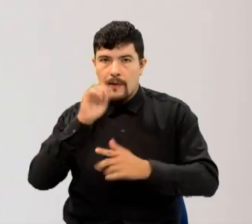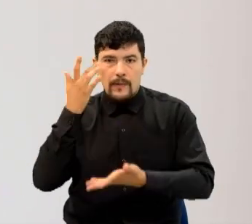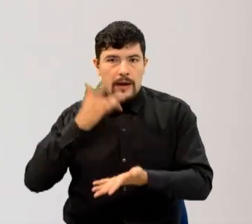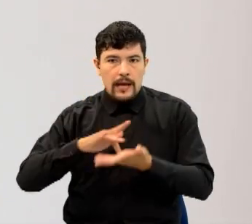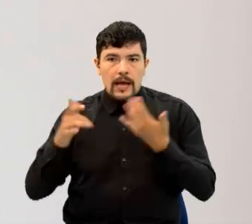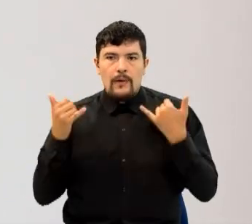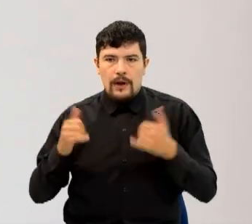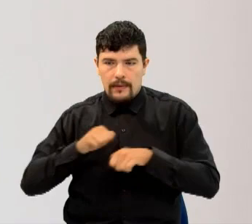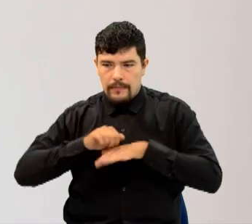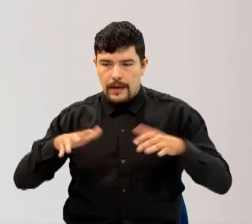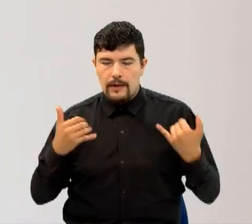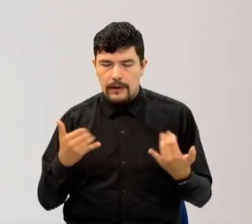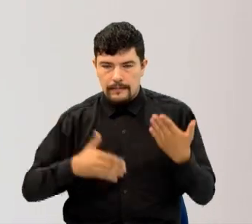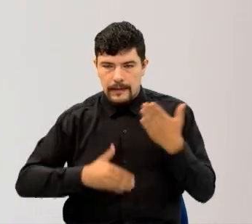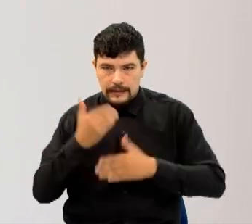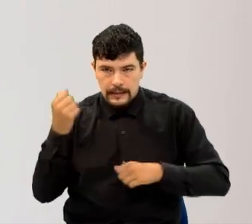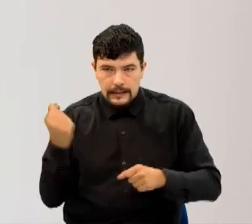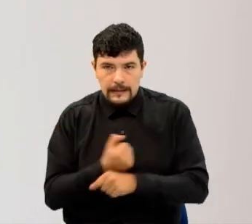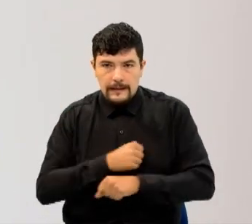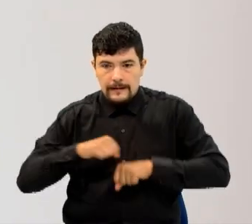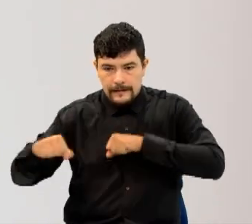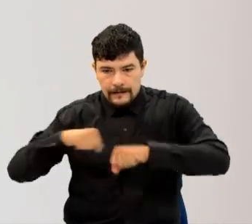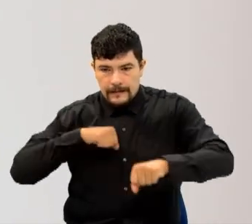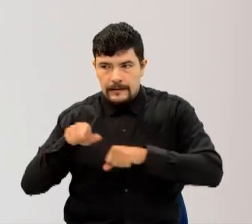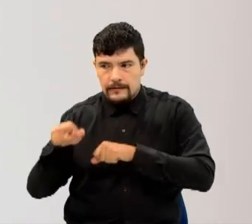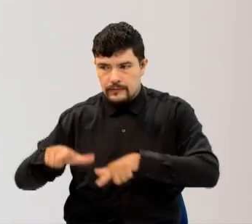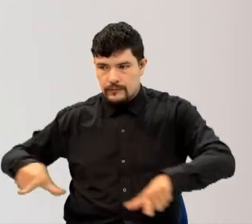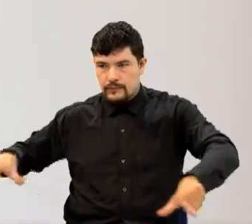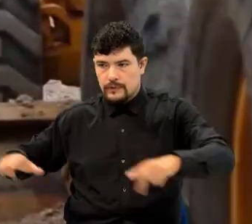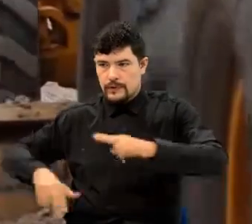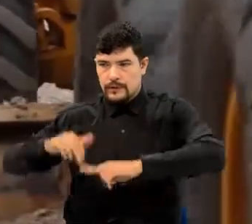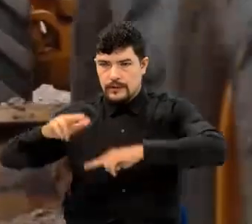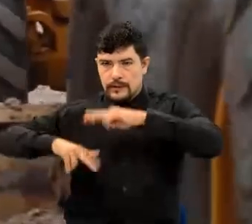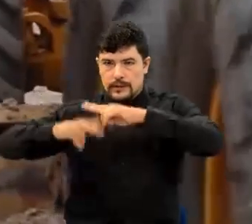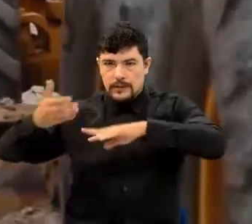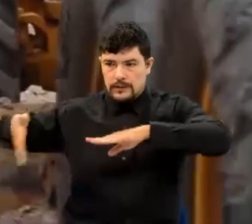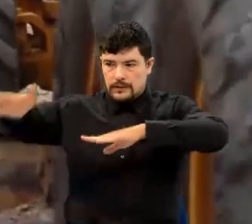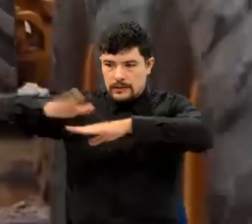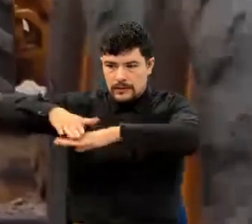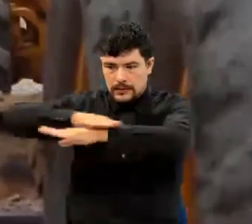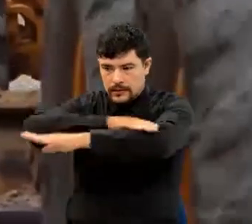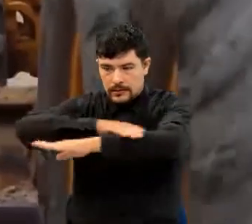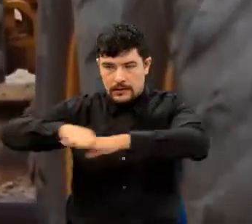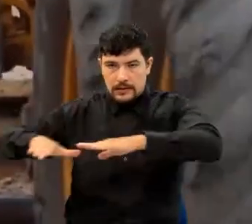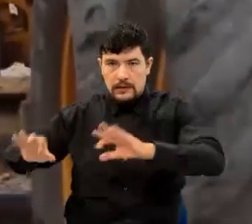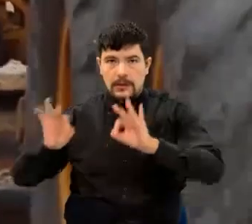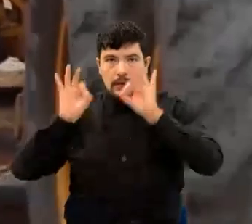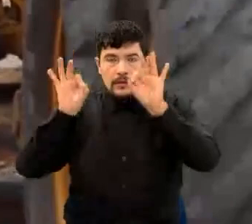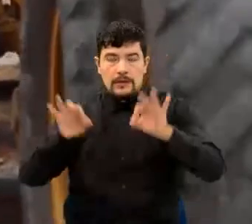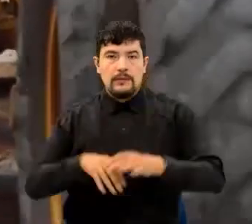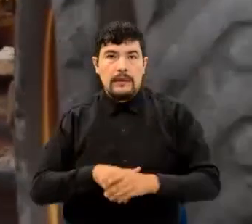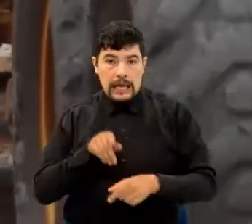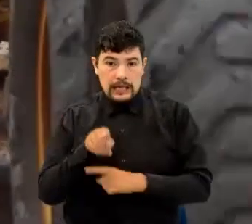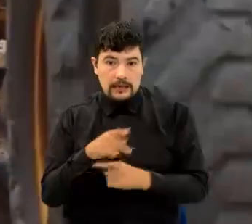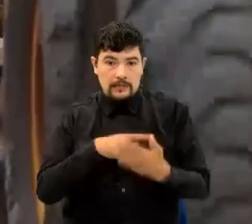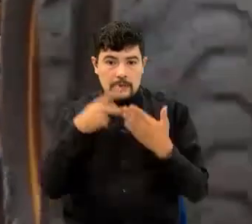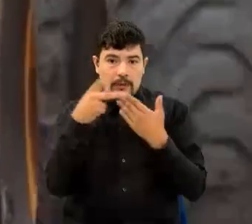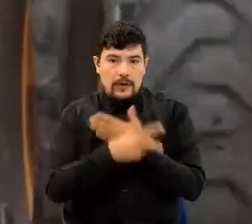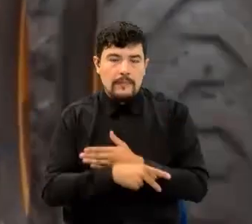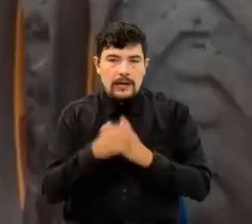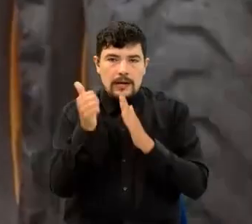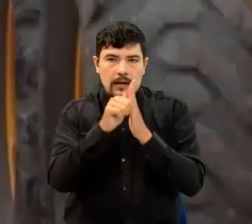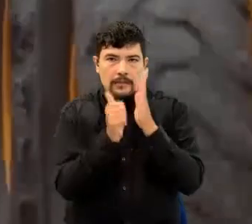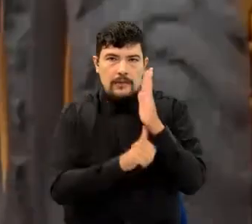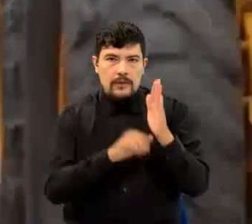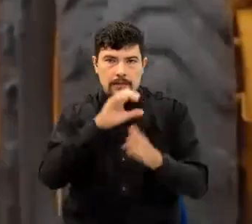encuentran ejecutando actividades correspondientes a la infraestructura de pavimento. Recordemos que estos recursos se dan por el programa Colombia Rural,